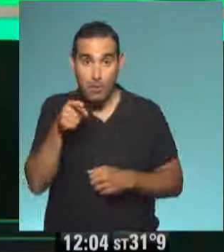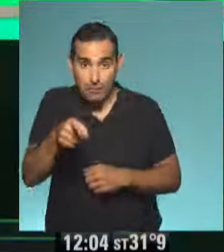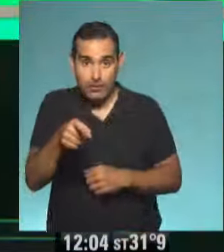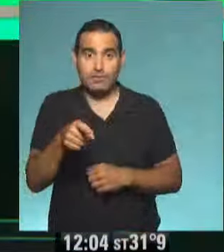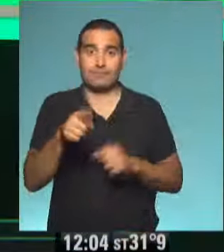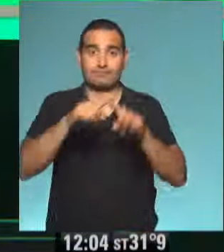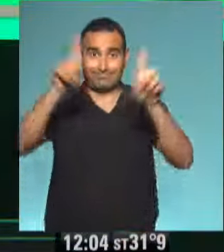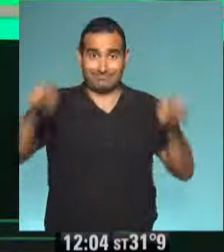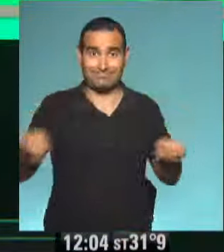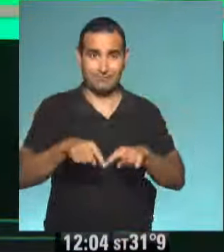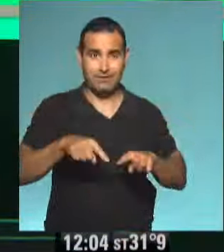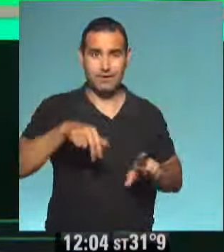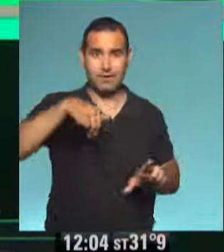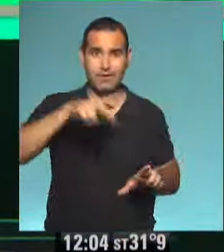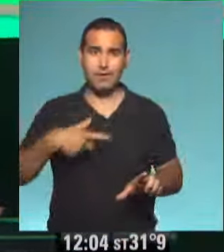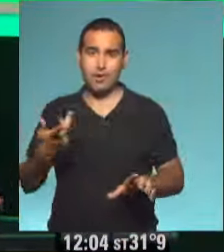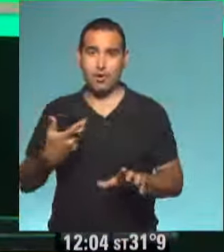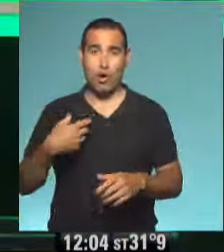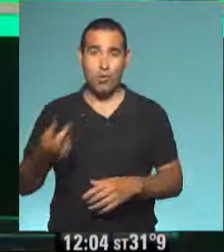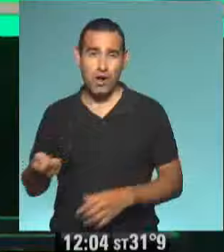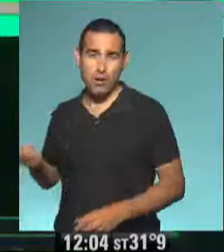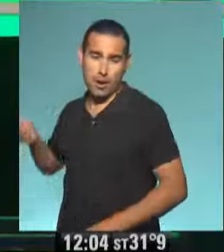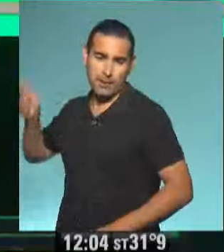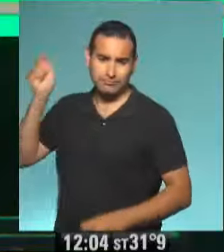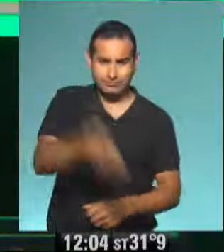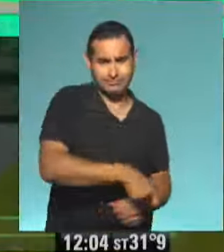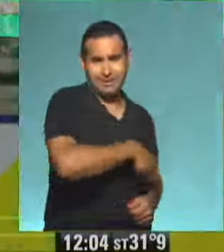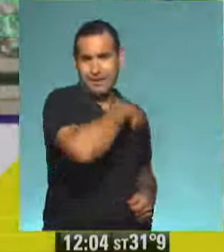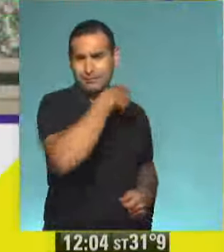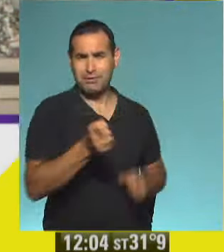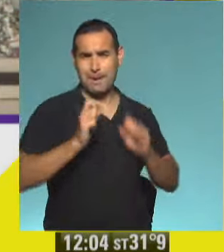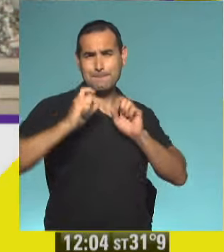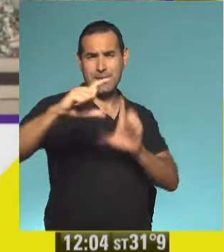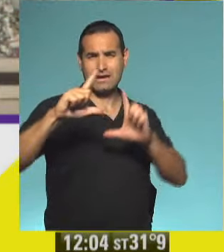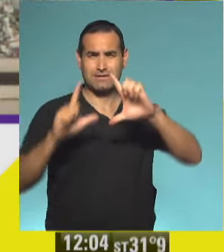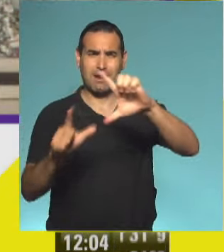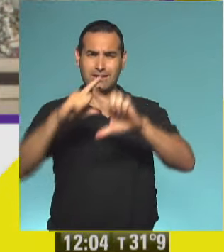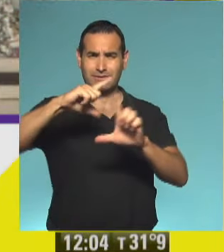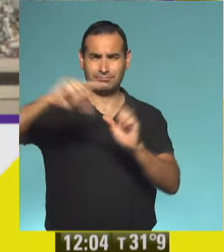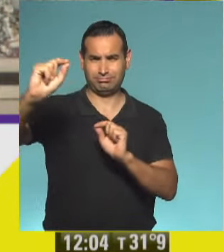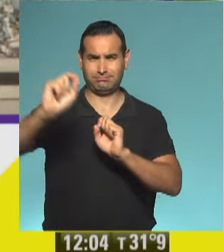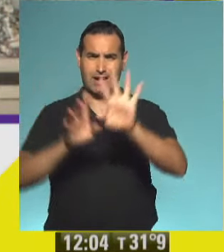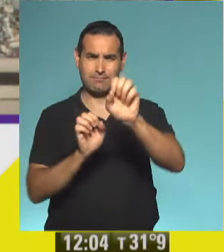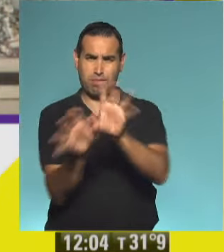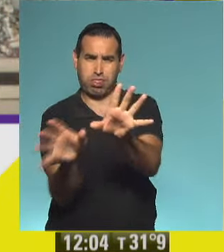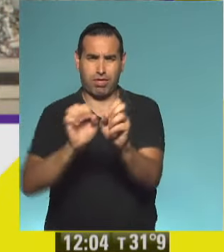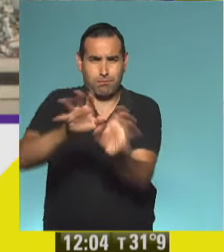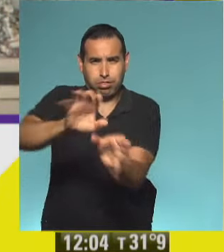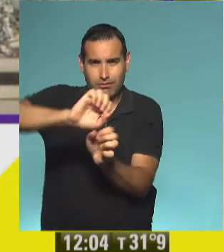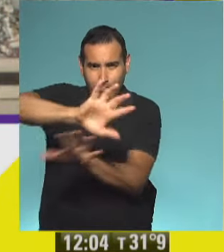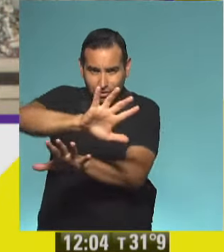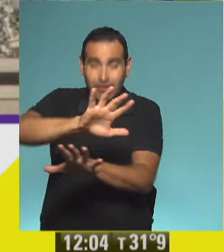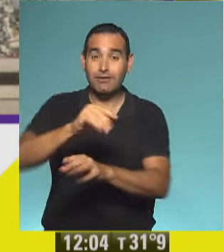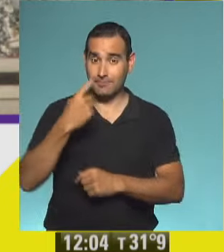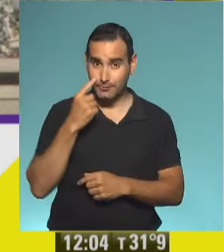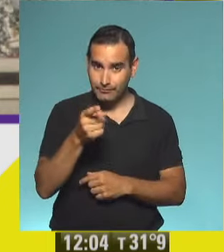y con el movimiento de todo el cuerpo hacía sus cuadros, hacía manchas, líneas, puntos. Acá podemos ver imágenes de cómo este